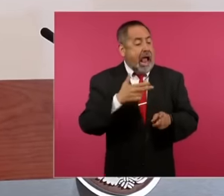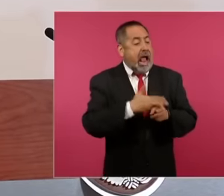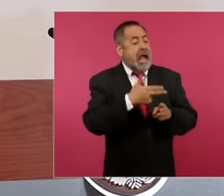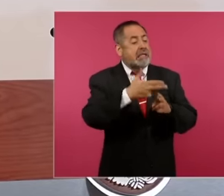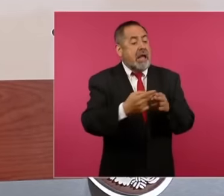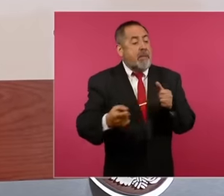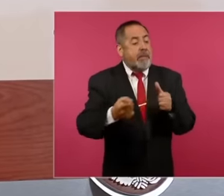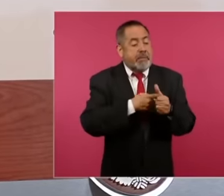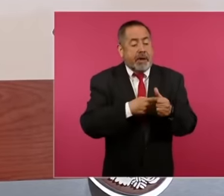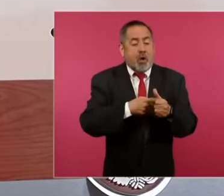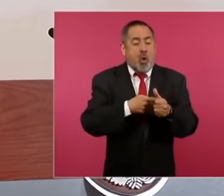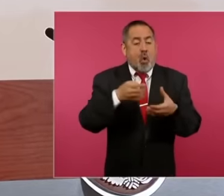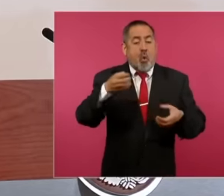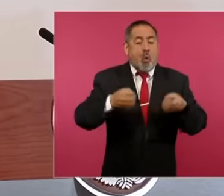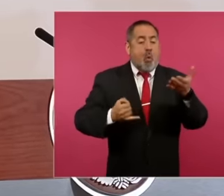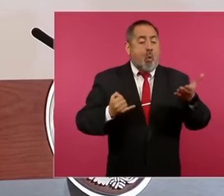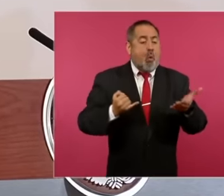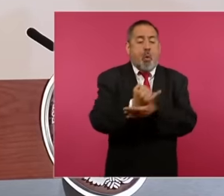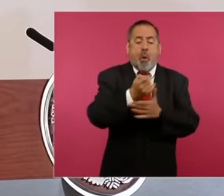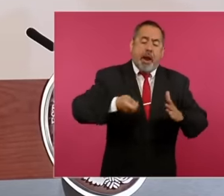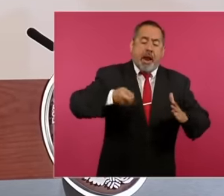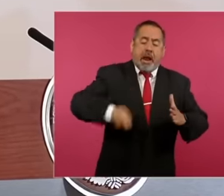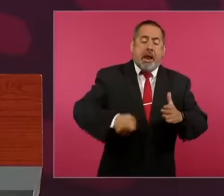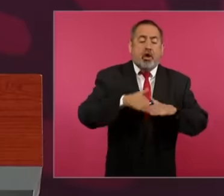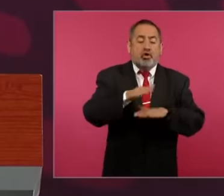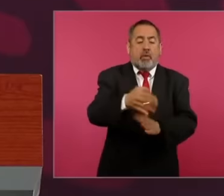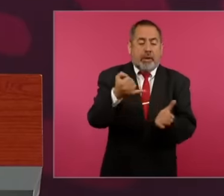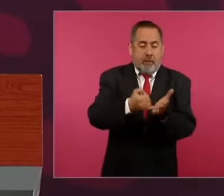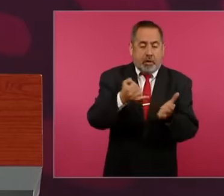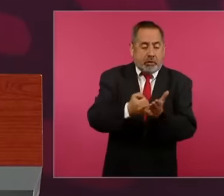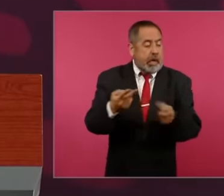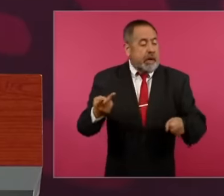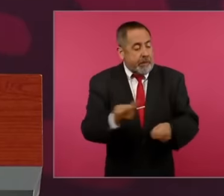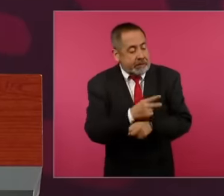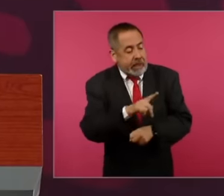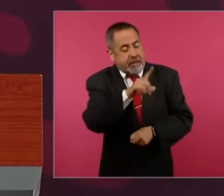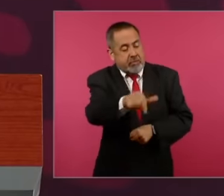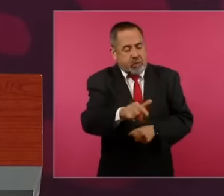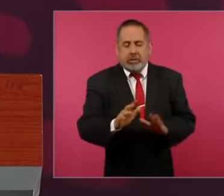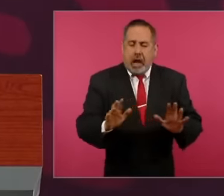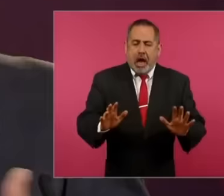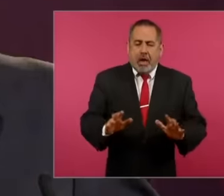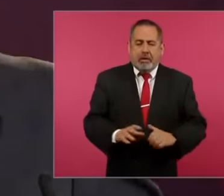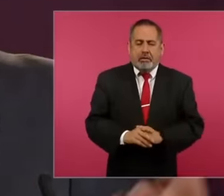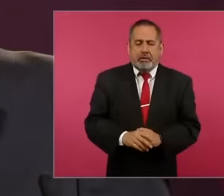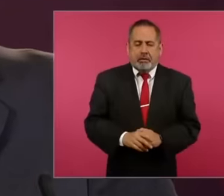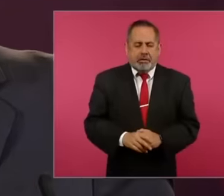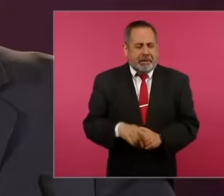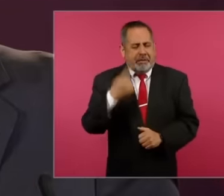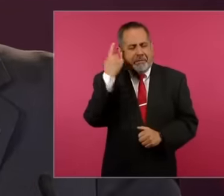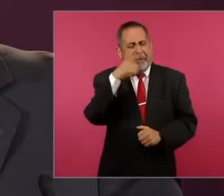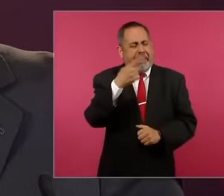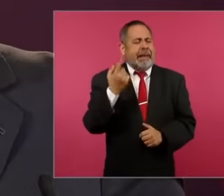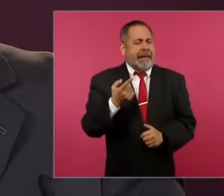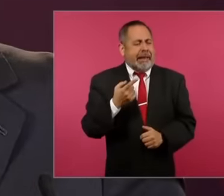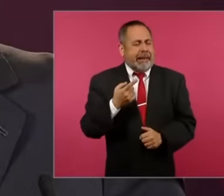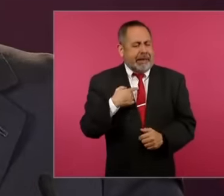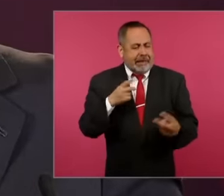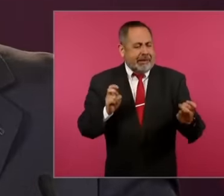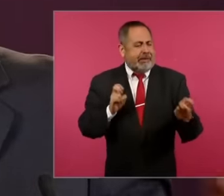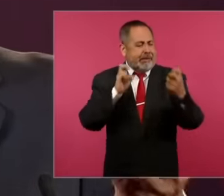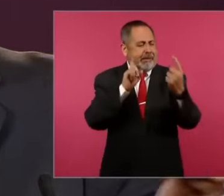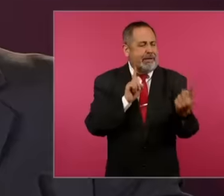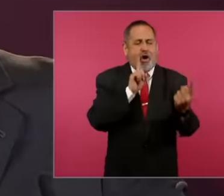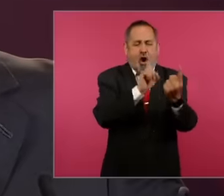lo de la resolución del Poder Judicial. Porque, ¿para qué?